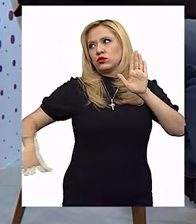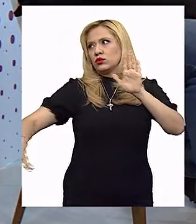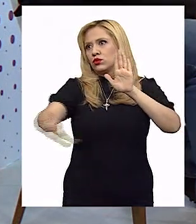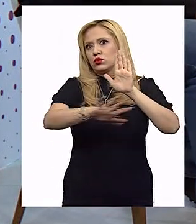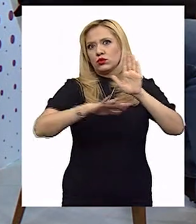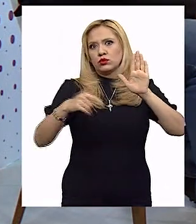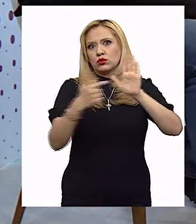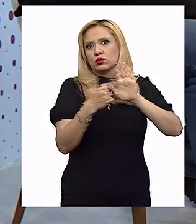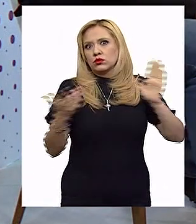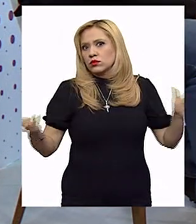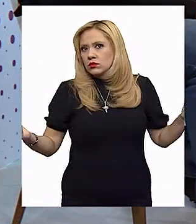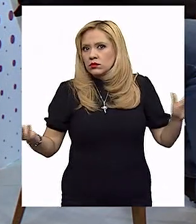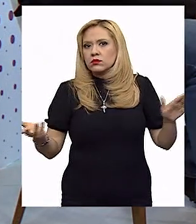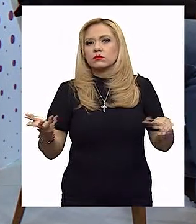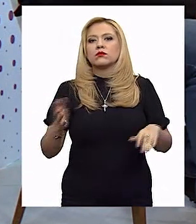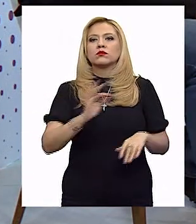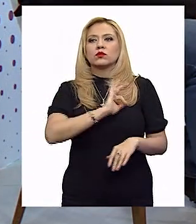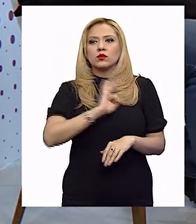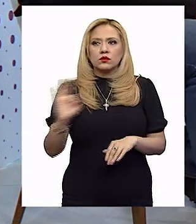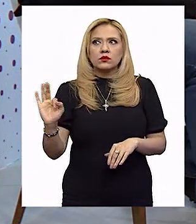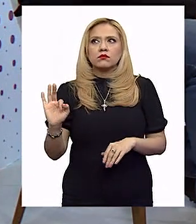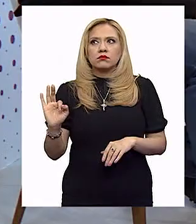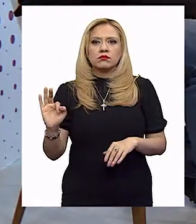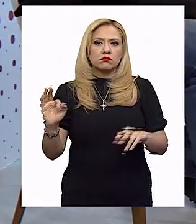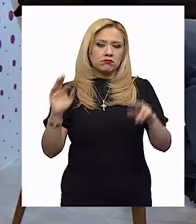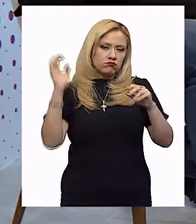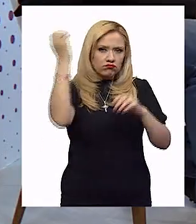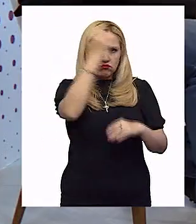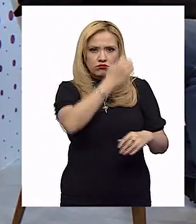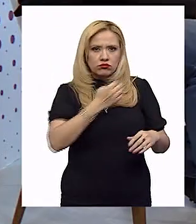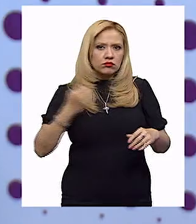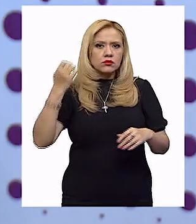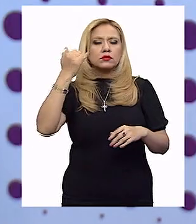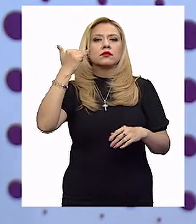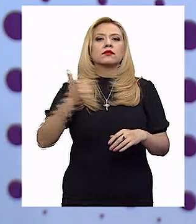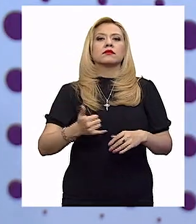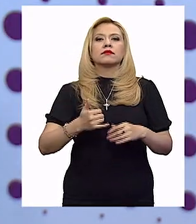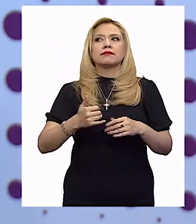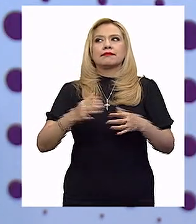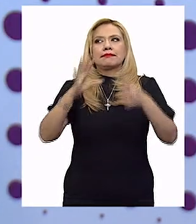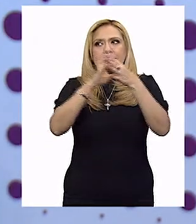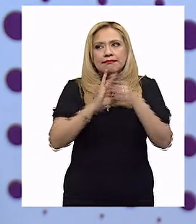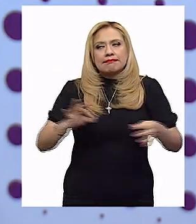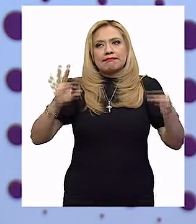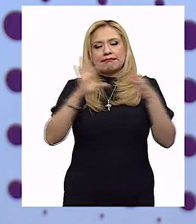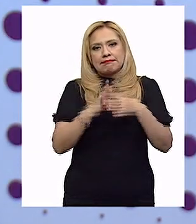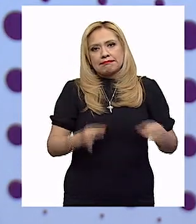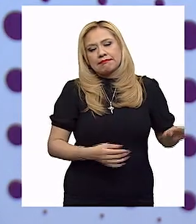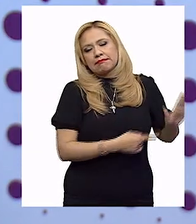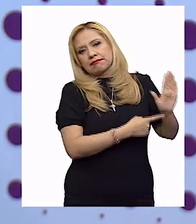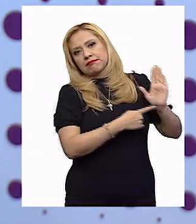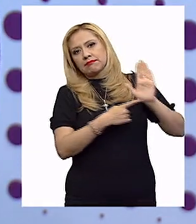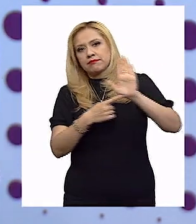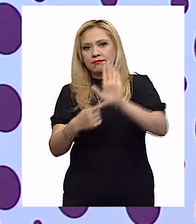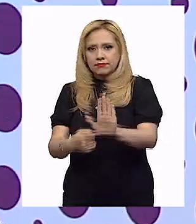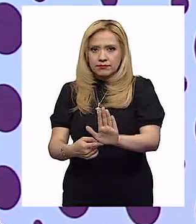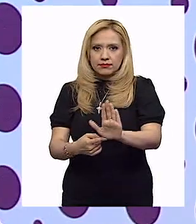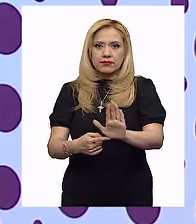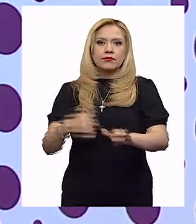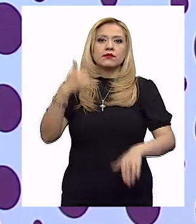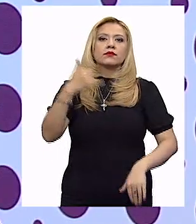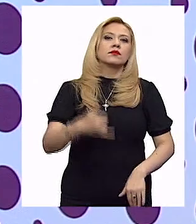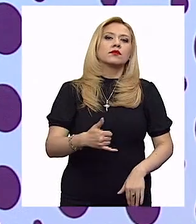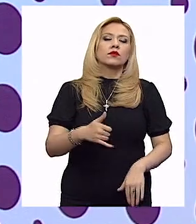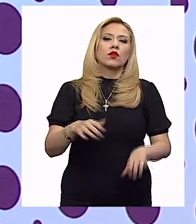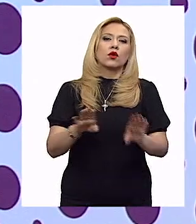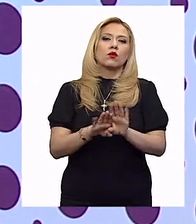solamente permite que se pueda ejercer esta rendición de cuentas, este control desde la sociedad, sino también limitarlo,